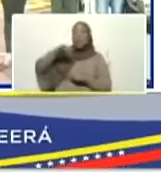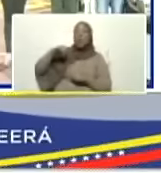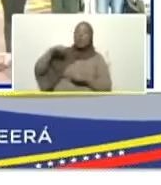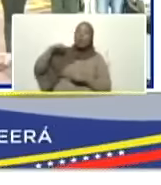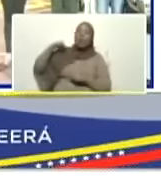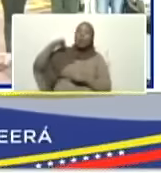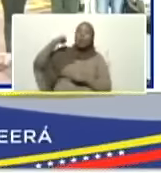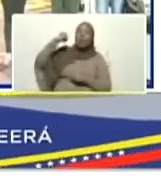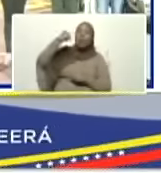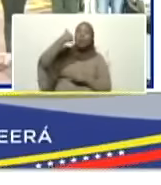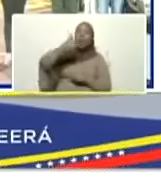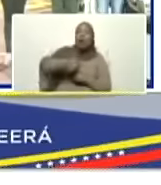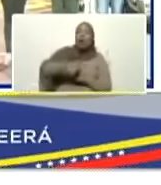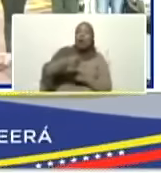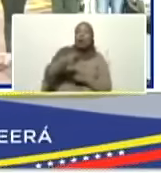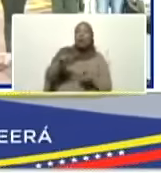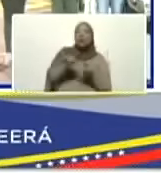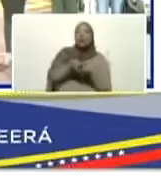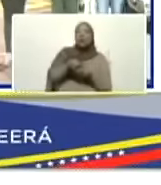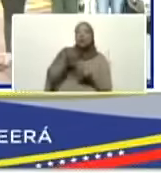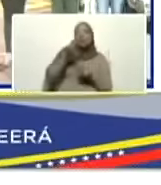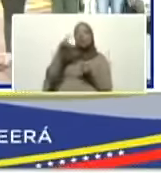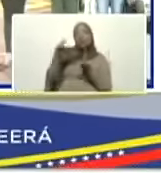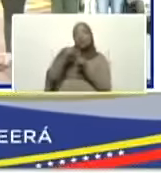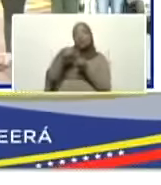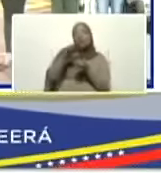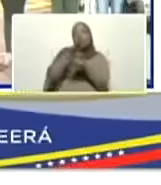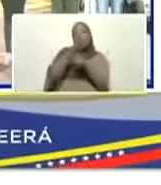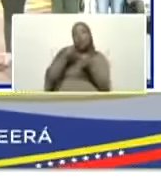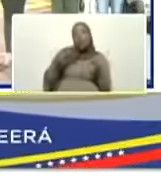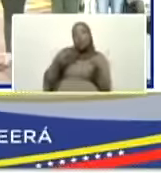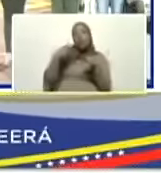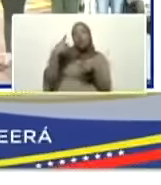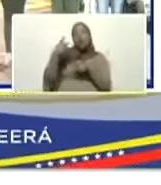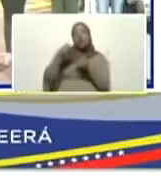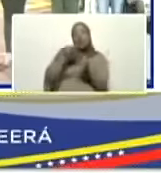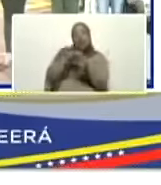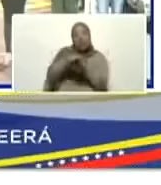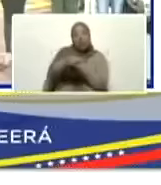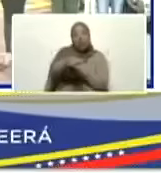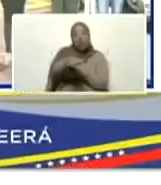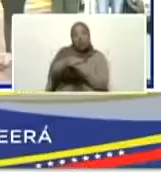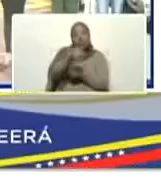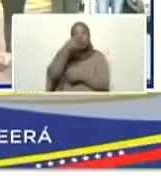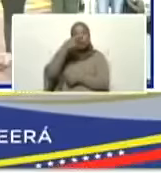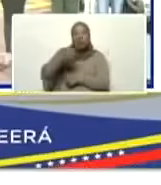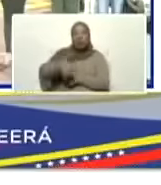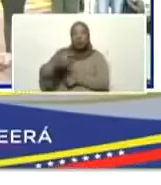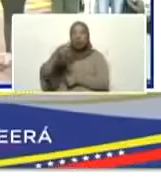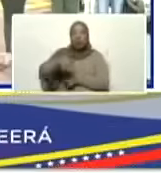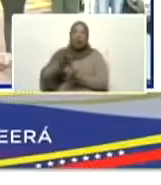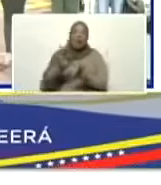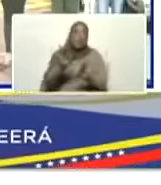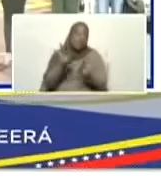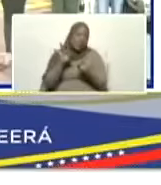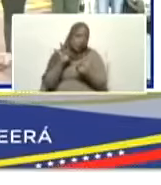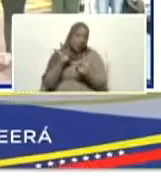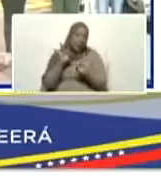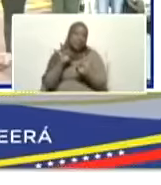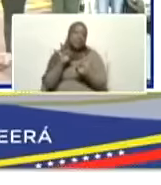que hizo. Así que la palabra comprometida en Delta Macuro es una palabra muy especial.